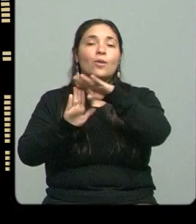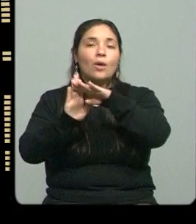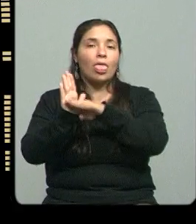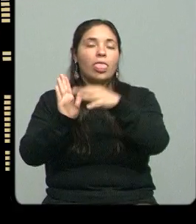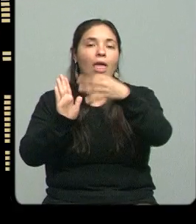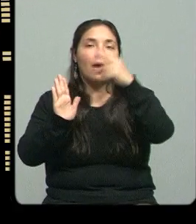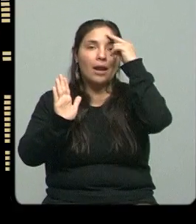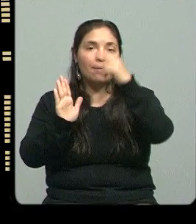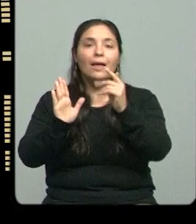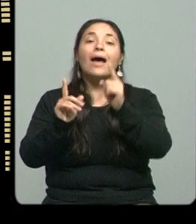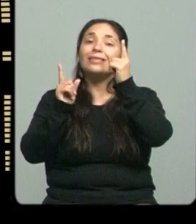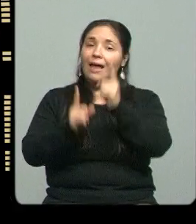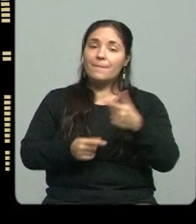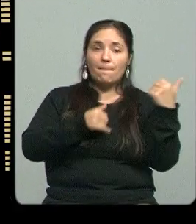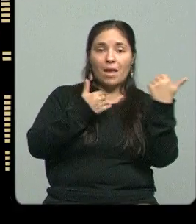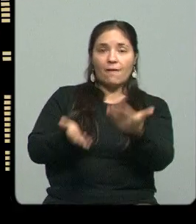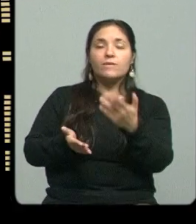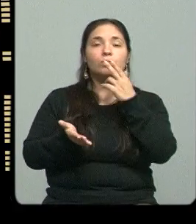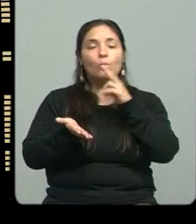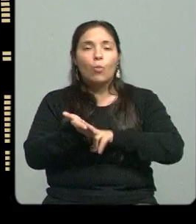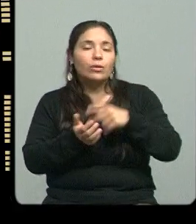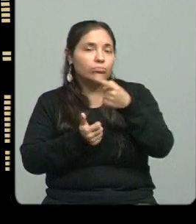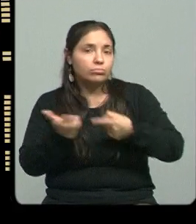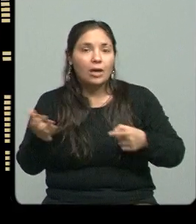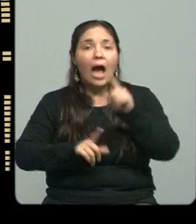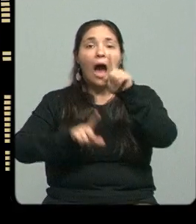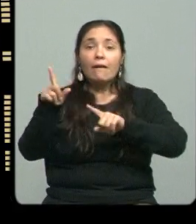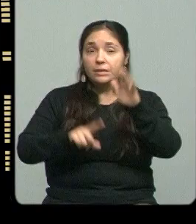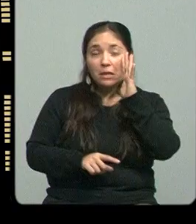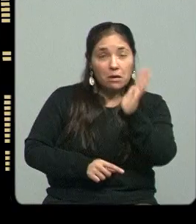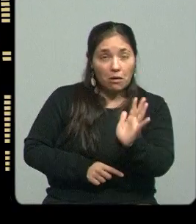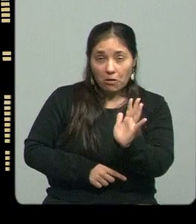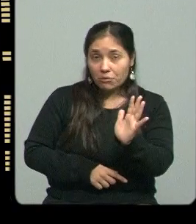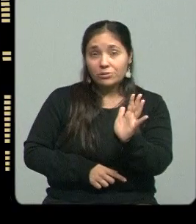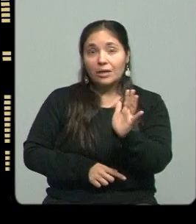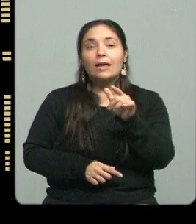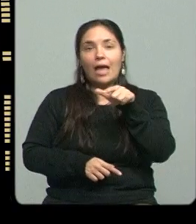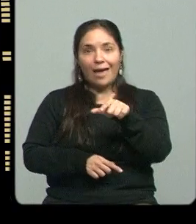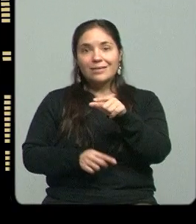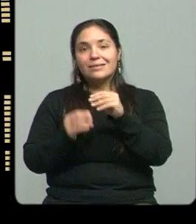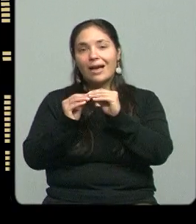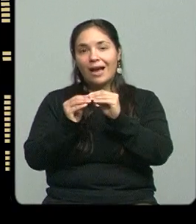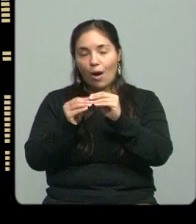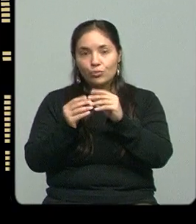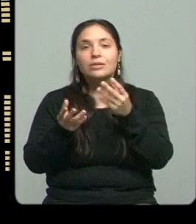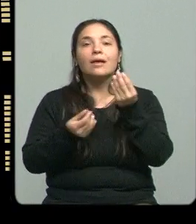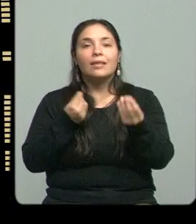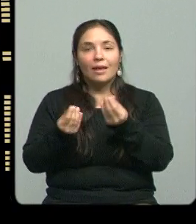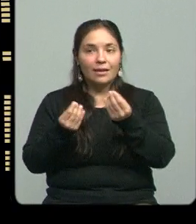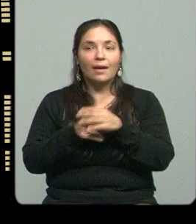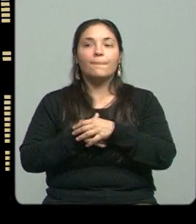beneficios impositivos y demás. Esto muchas veces se desconoce y es una de las causas